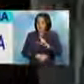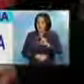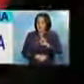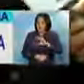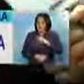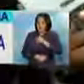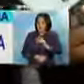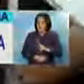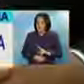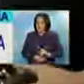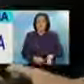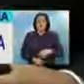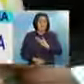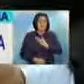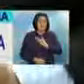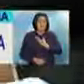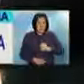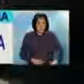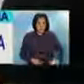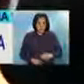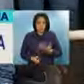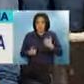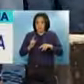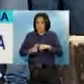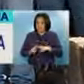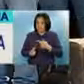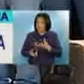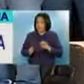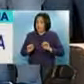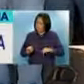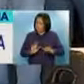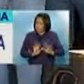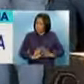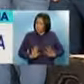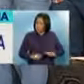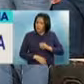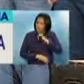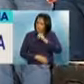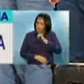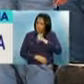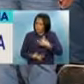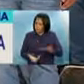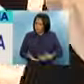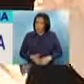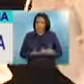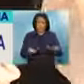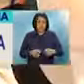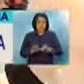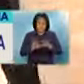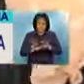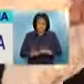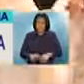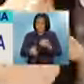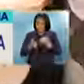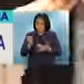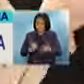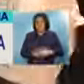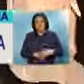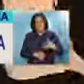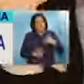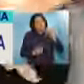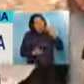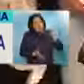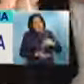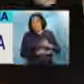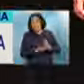Acuña, hijo del ex candidato, dijo que se encuentran tranquilos, pues aún falta recibir una conclusión final. Yo me imagino que en esa